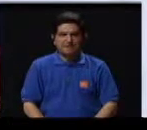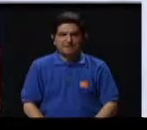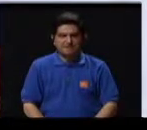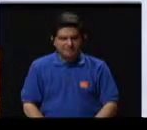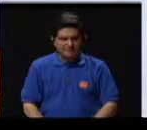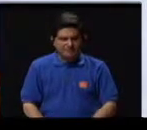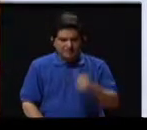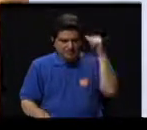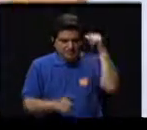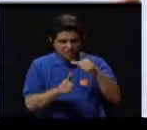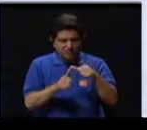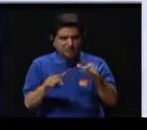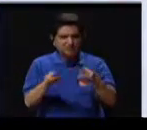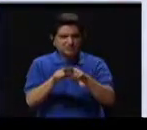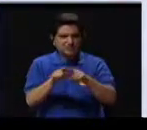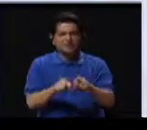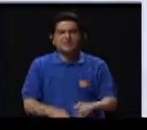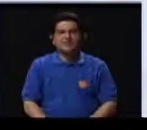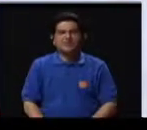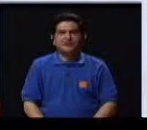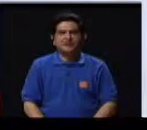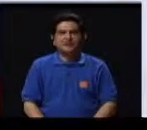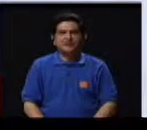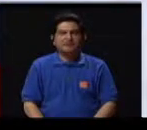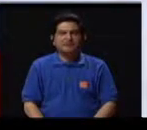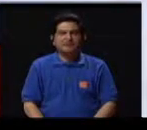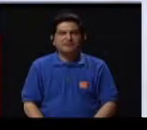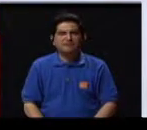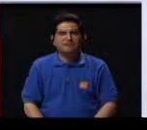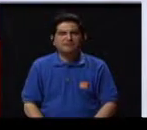la productora de Quique? Se me fue el nombre, que también fue estudiante mía.